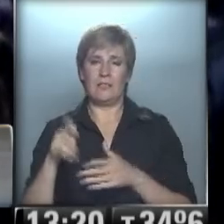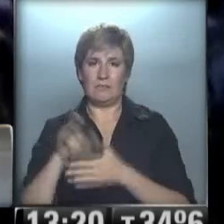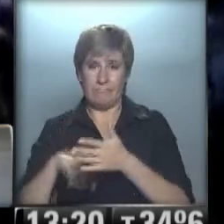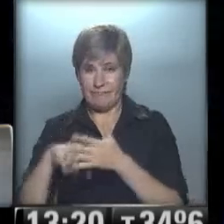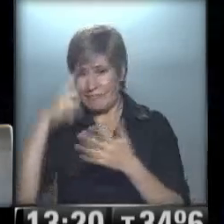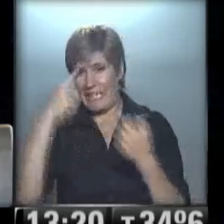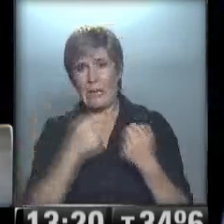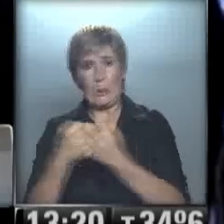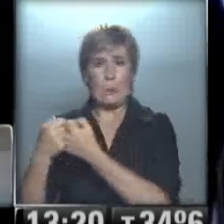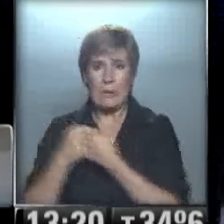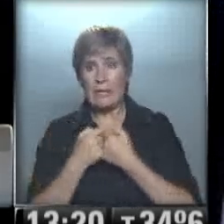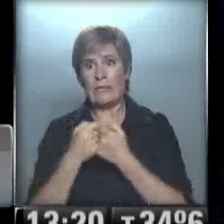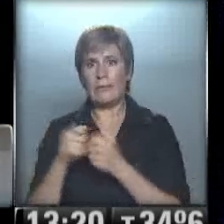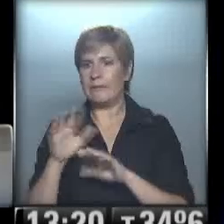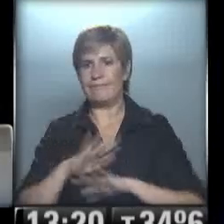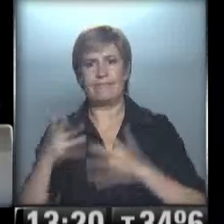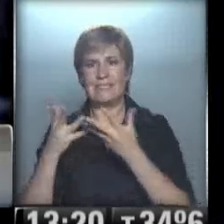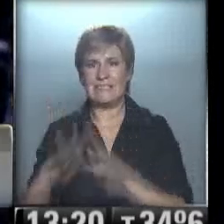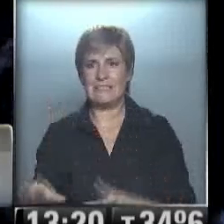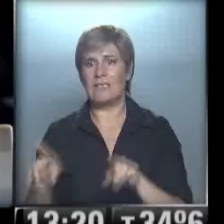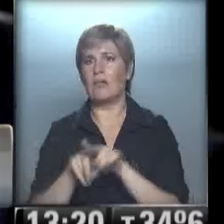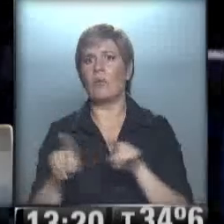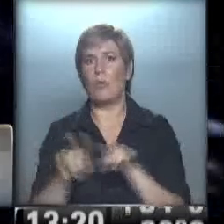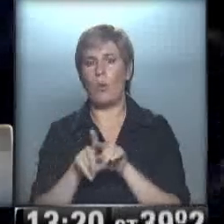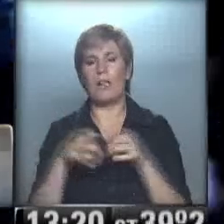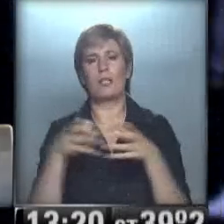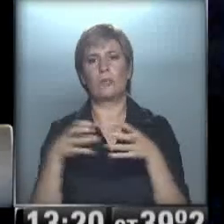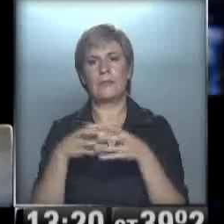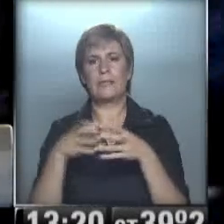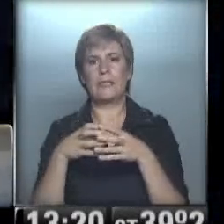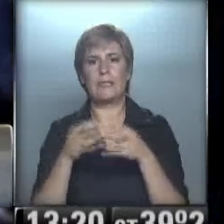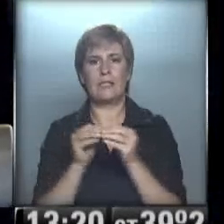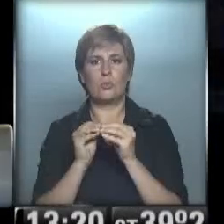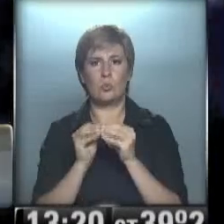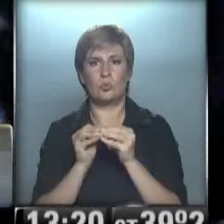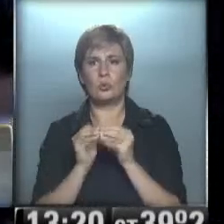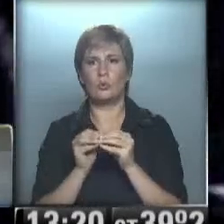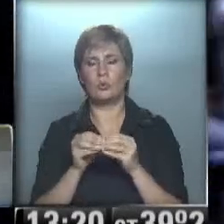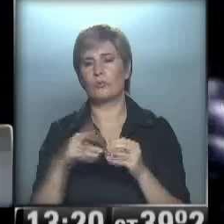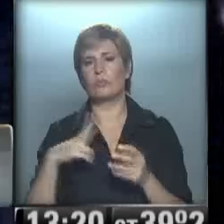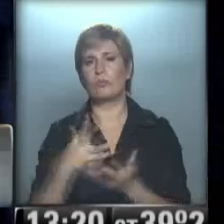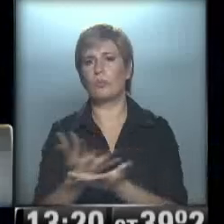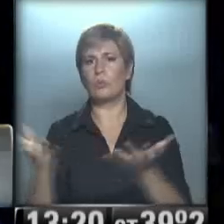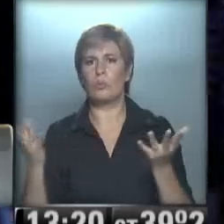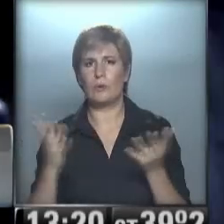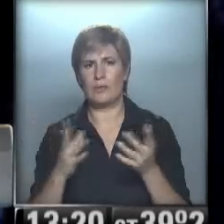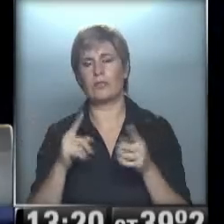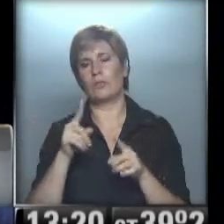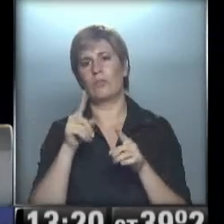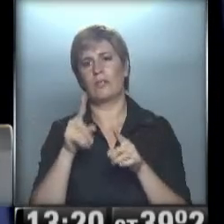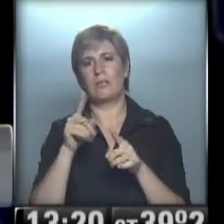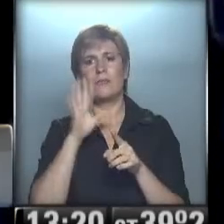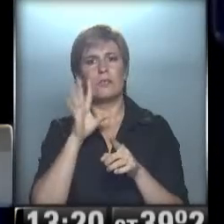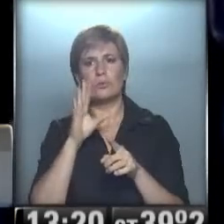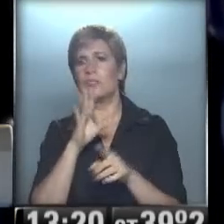manifestó sintomáticamente el Comité de Asuntos Públicos Estados Unidos-Israel, el lobby pro-israelí conocido como